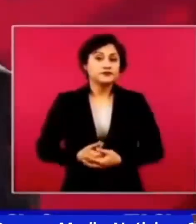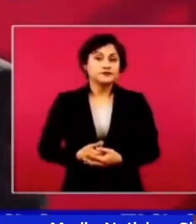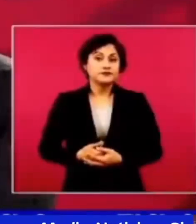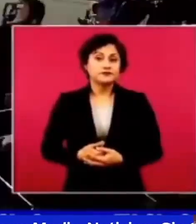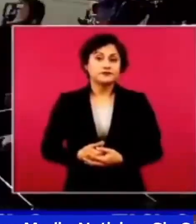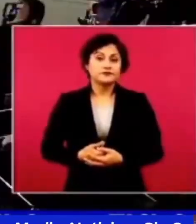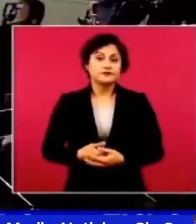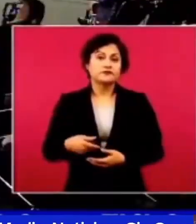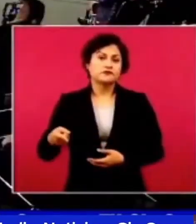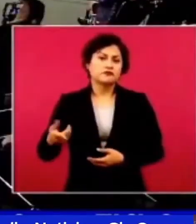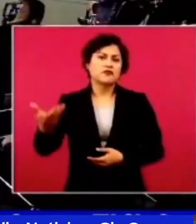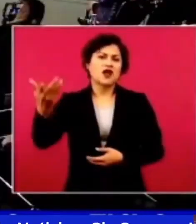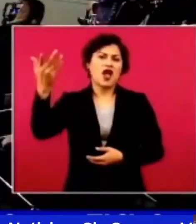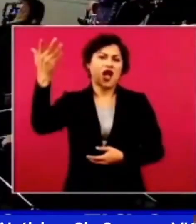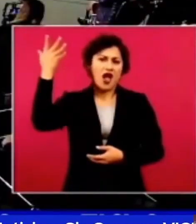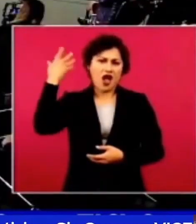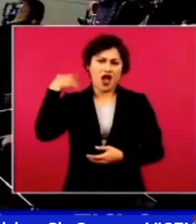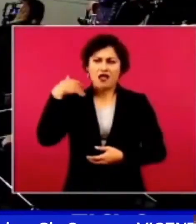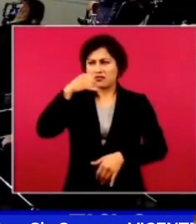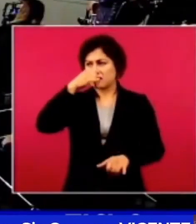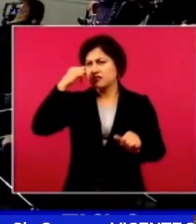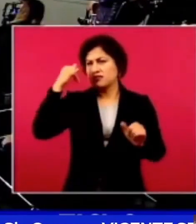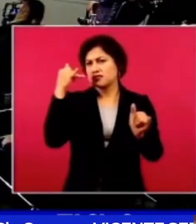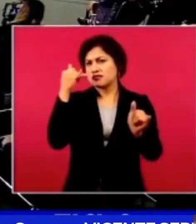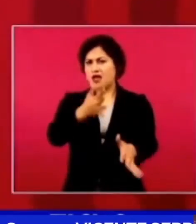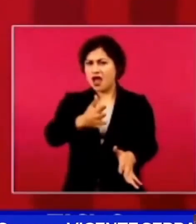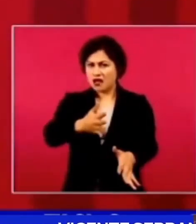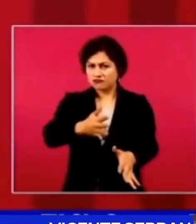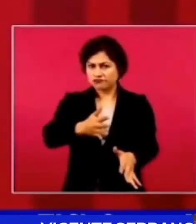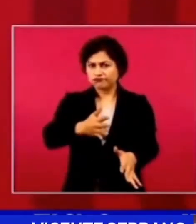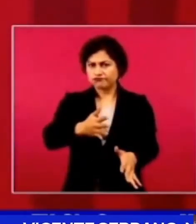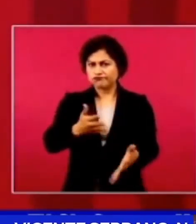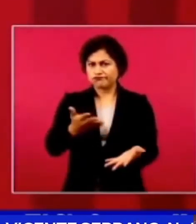han participado en fraudes electorales.